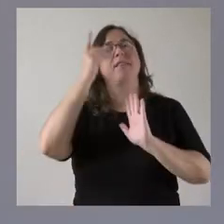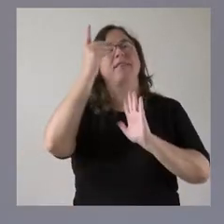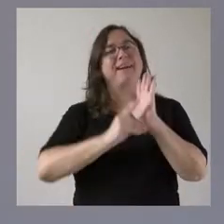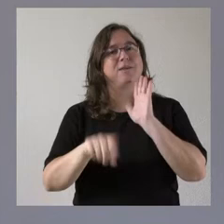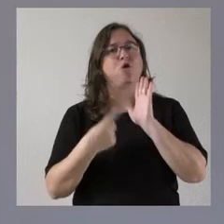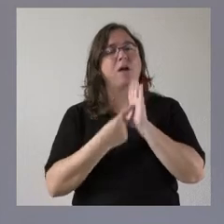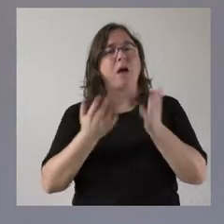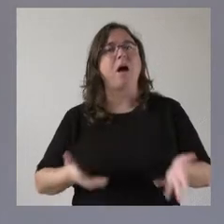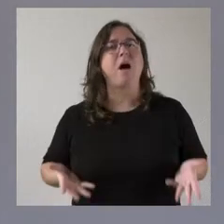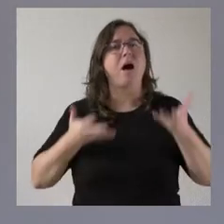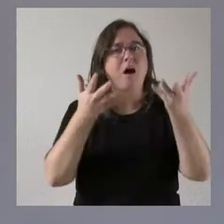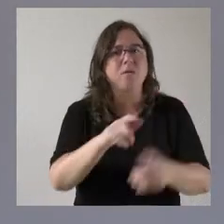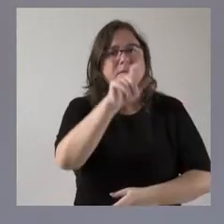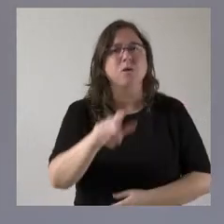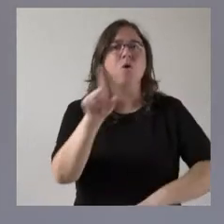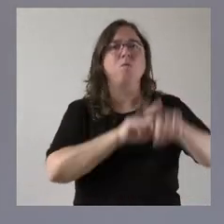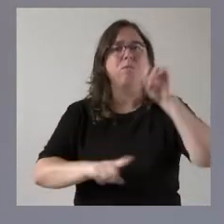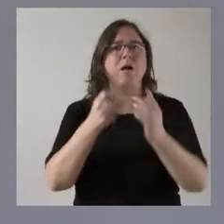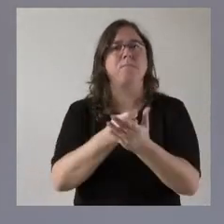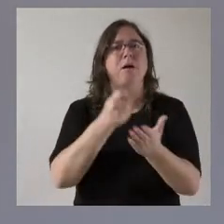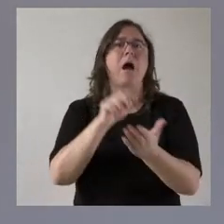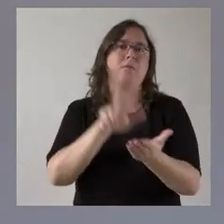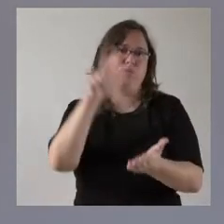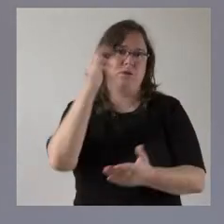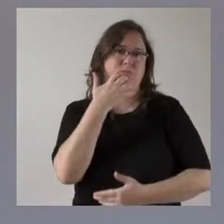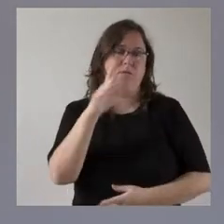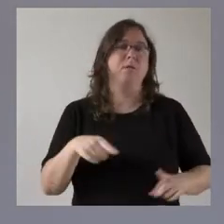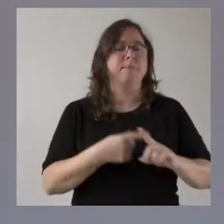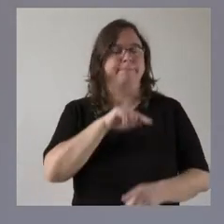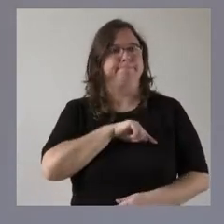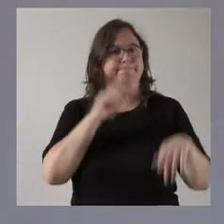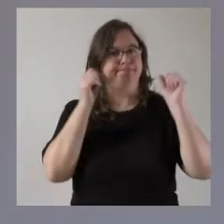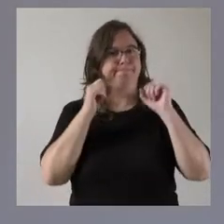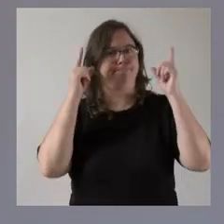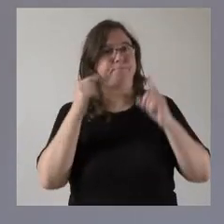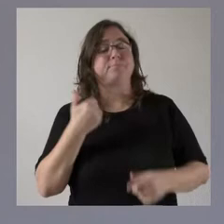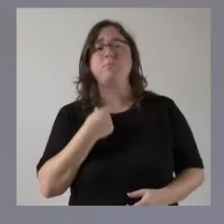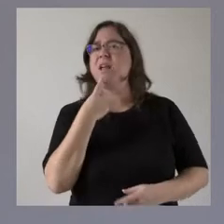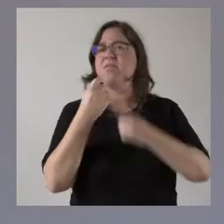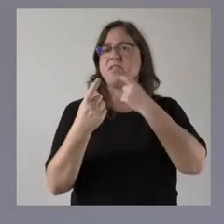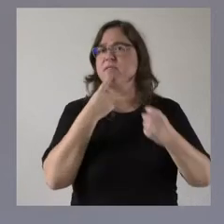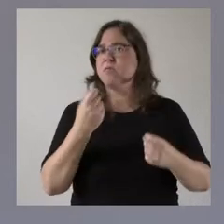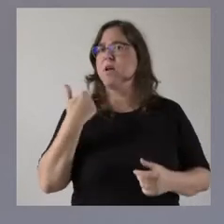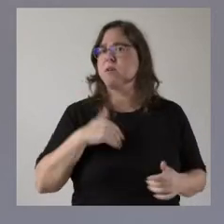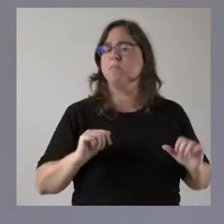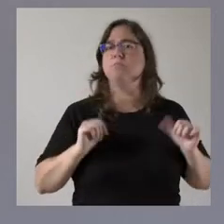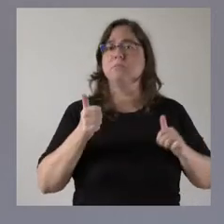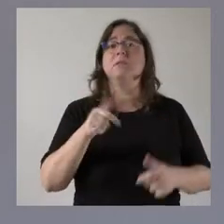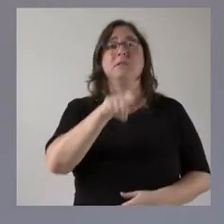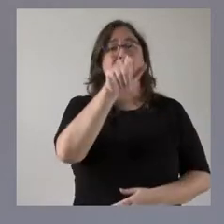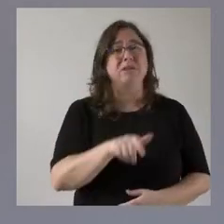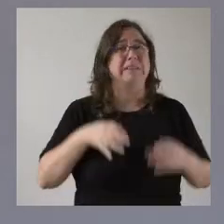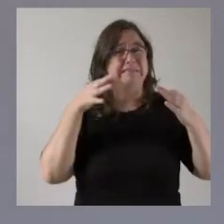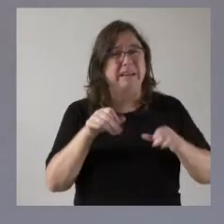para ayudar a tantas personas que tienen problemas para pagar la hipoteca ser conscientes de que estas dificultades llegan no solamente a quienes Siempre